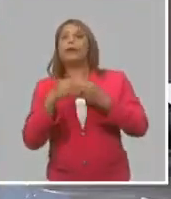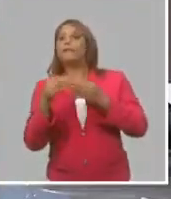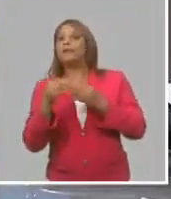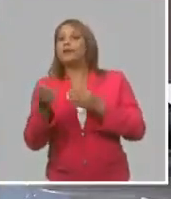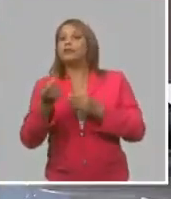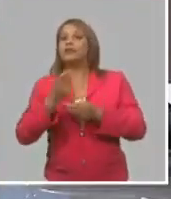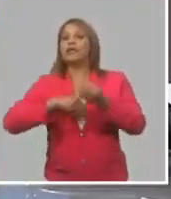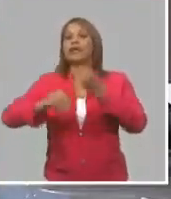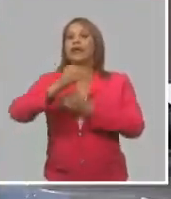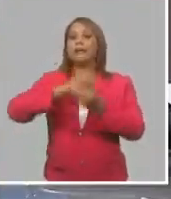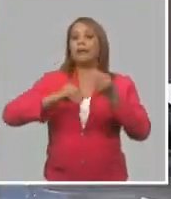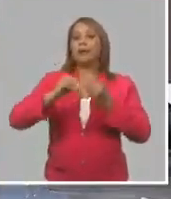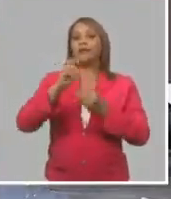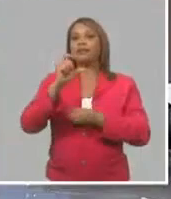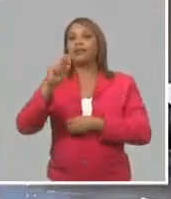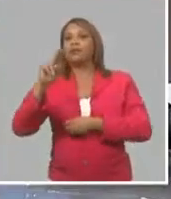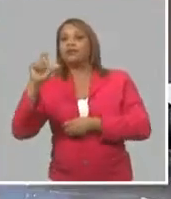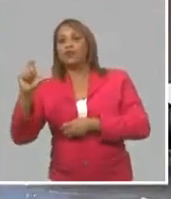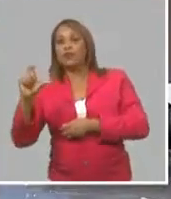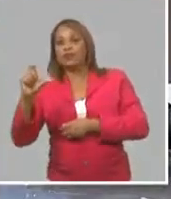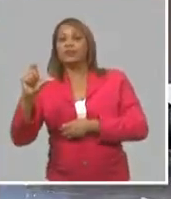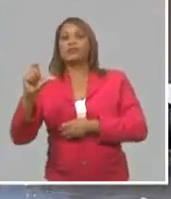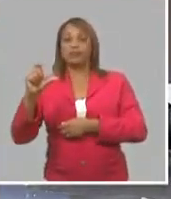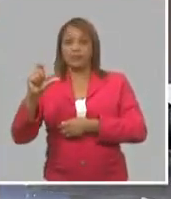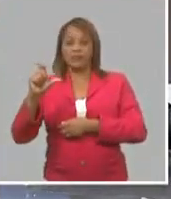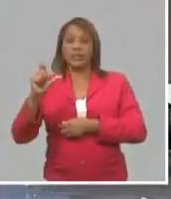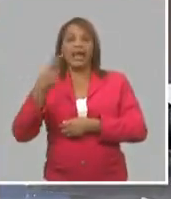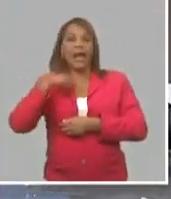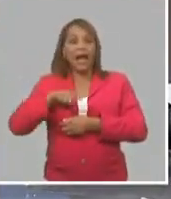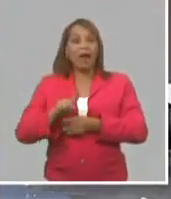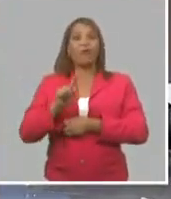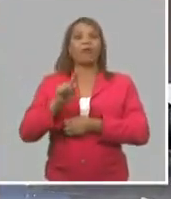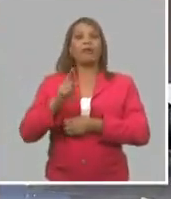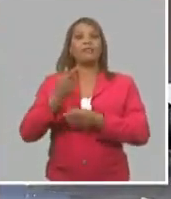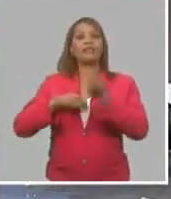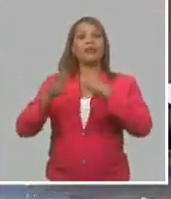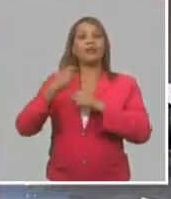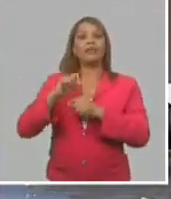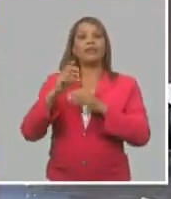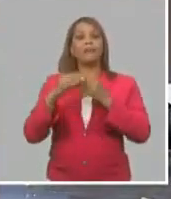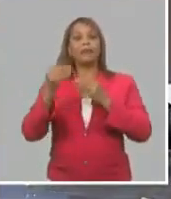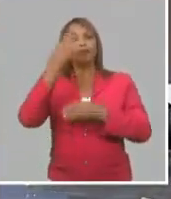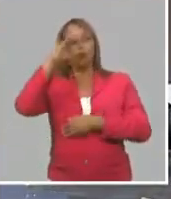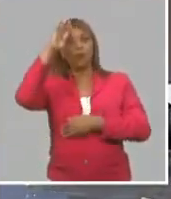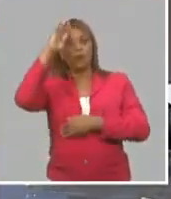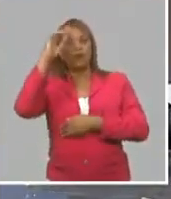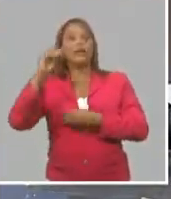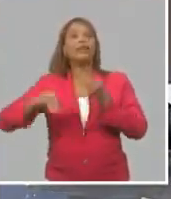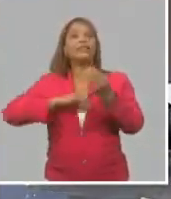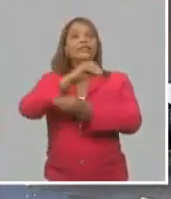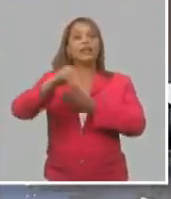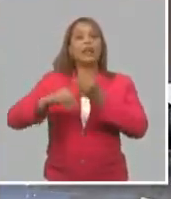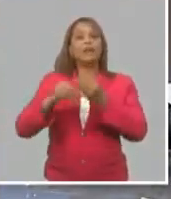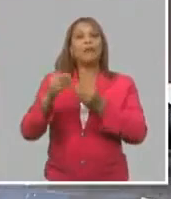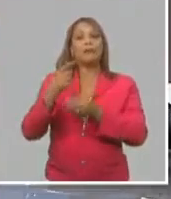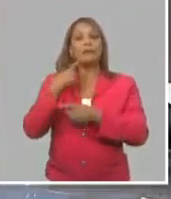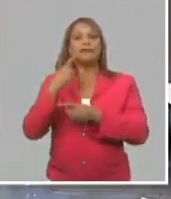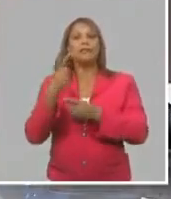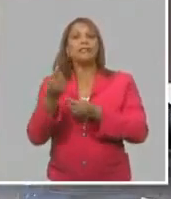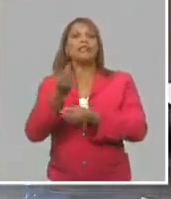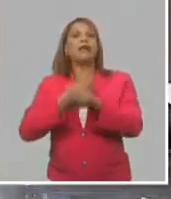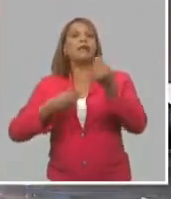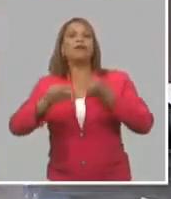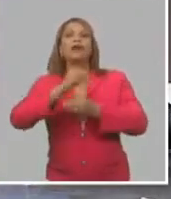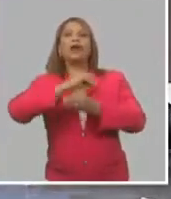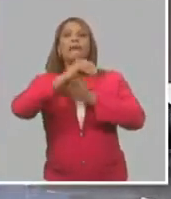damos vueltas en seu 6 y ahora se da se vende en pesos y se dan vueltas también en pesos le estamos